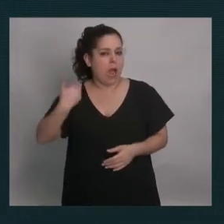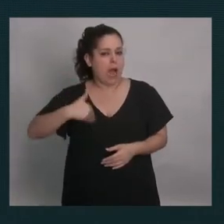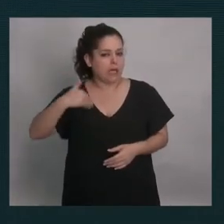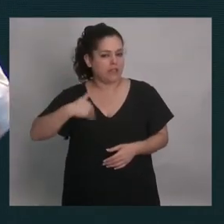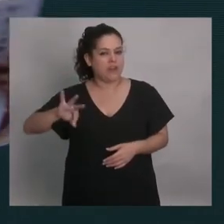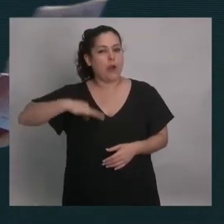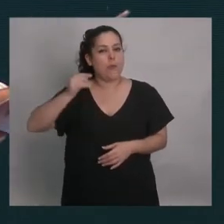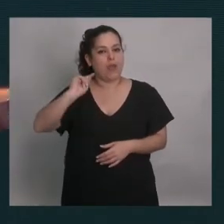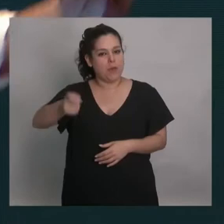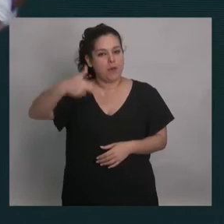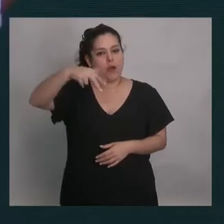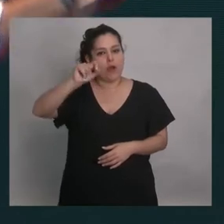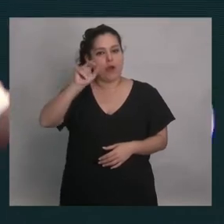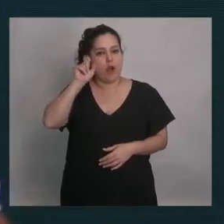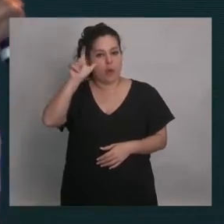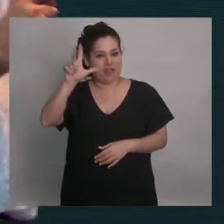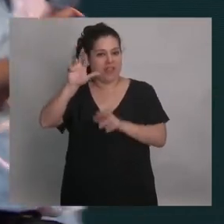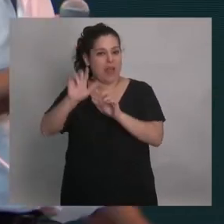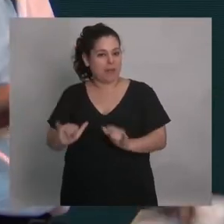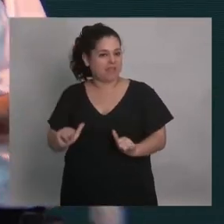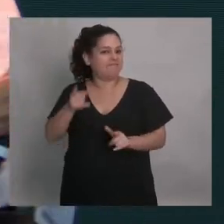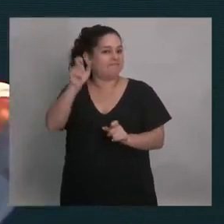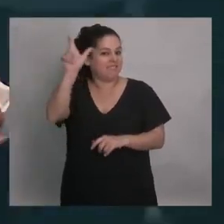paz adolfo pérez esquivel